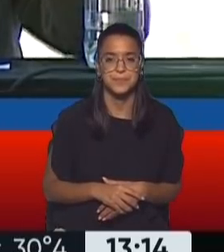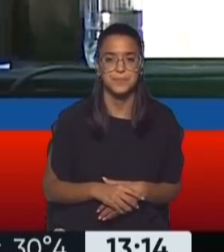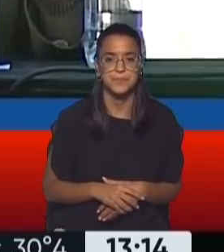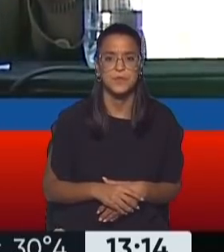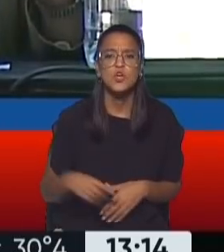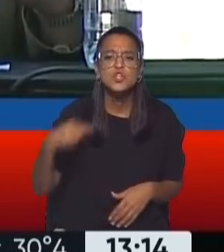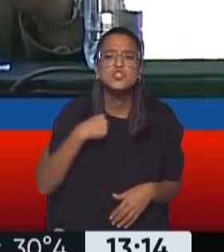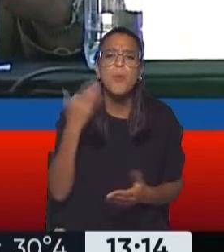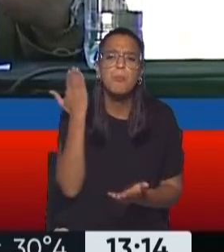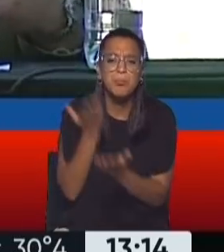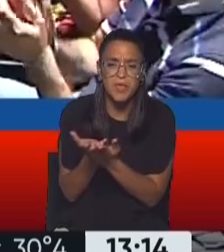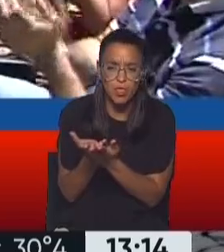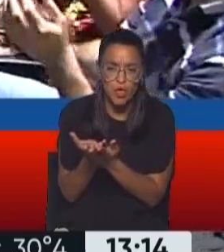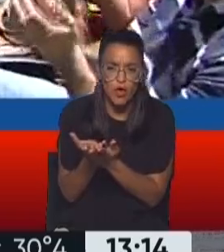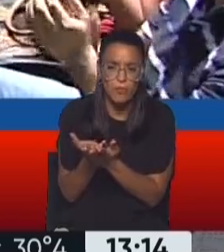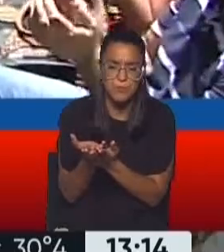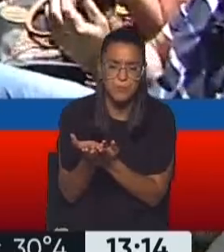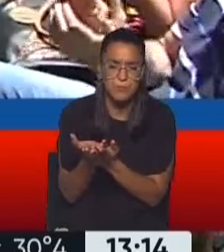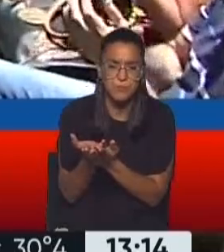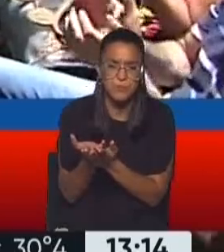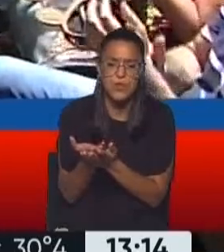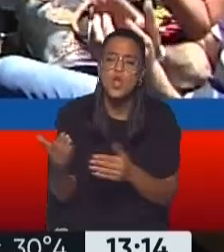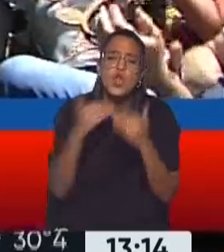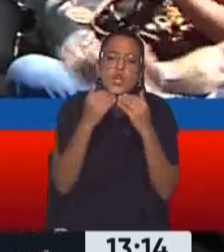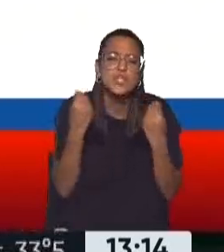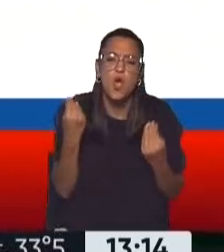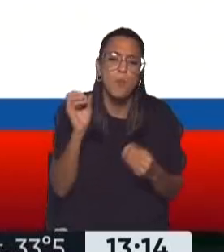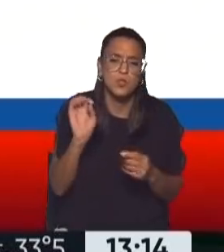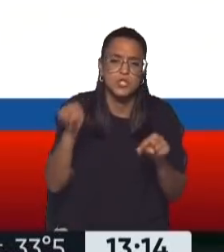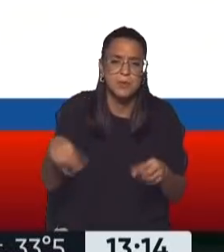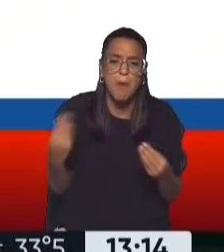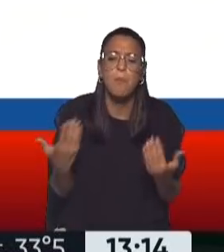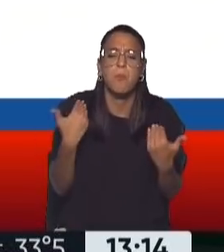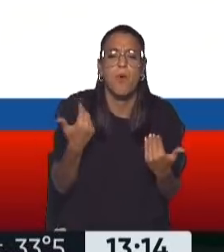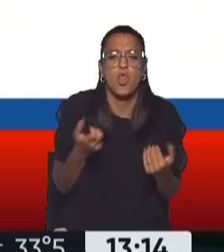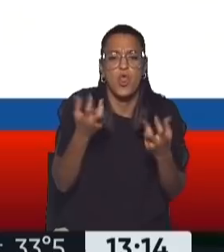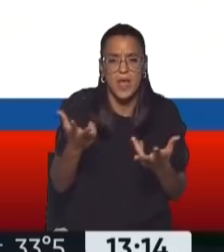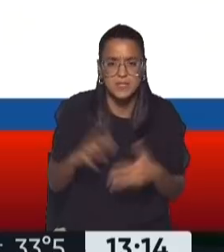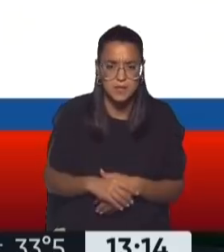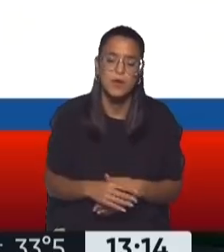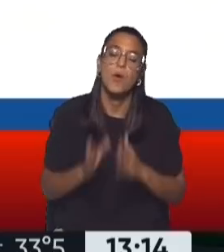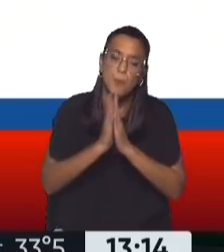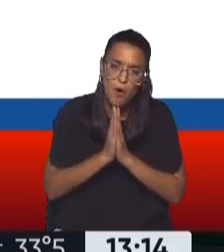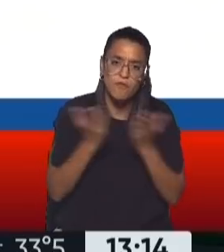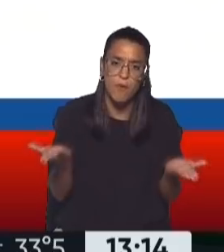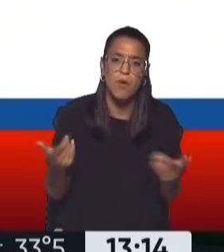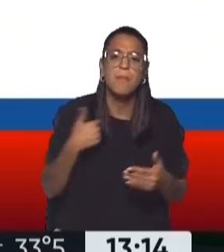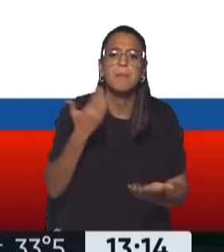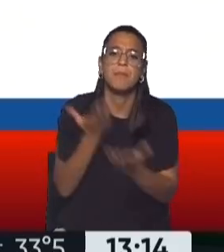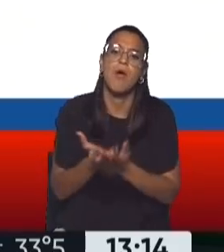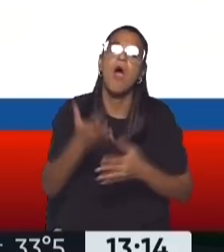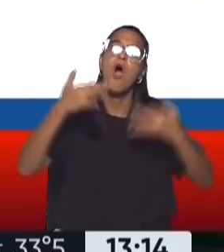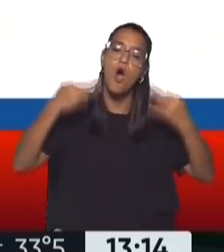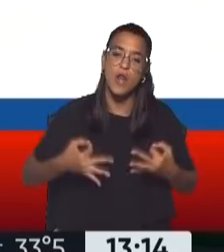Yo lo que pido, no sé cómo se llama esto, puedo llamarlo, por favor, pido un poco de